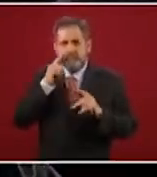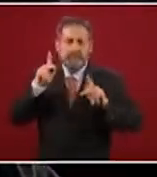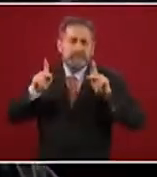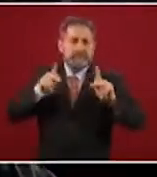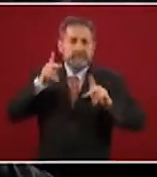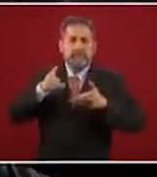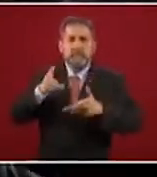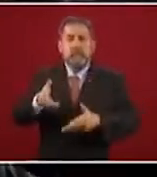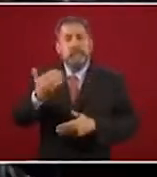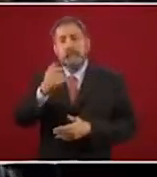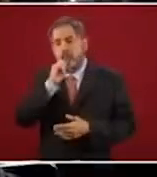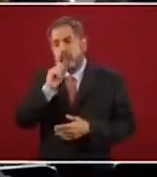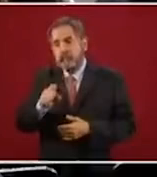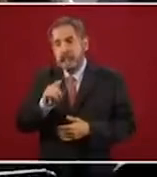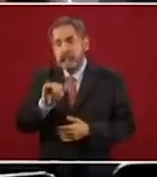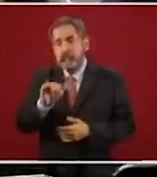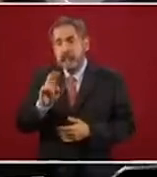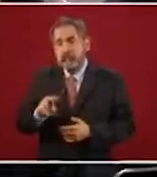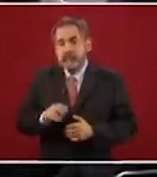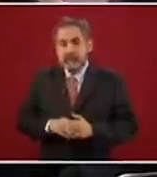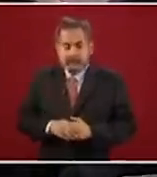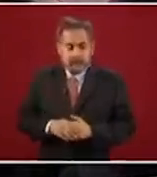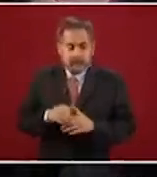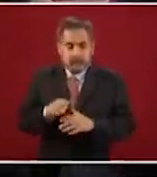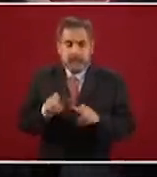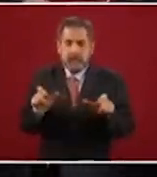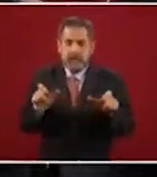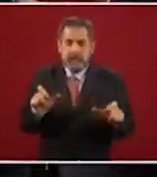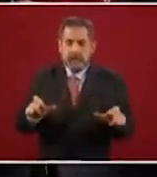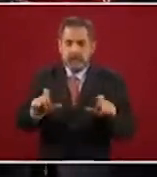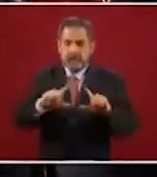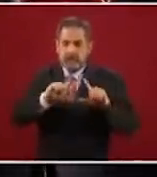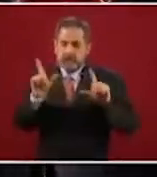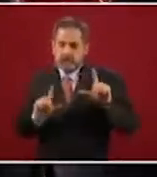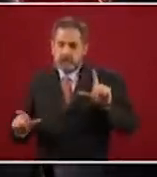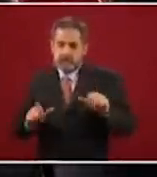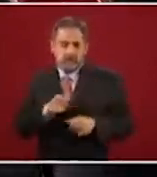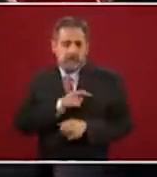visitar. Y sí, lo de la Guardia Nacional.